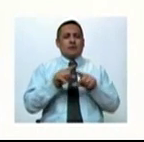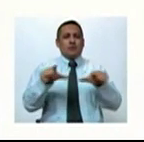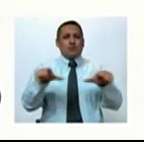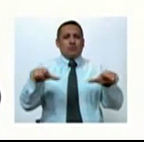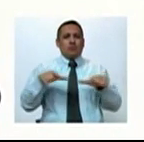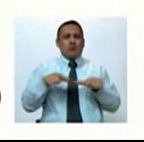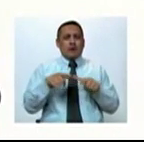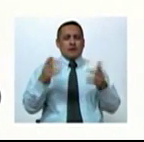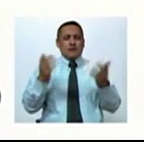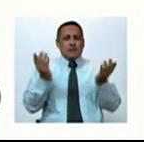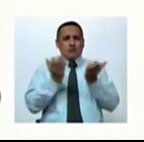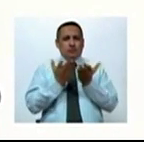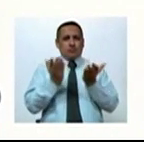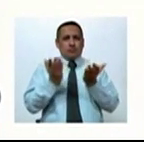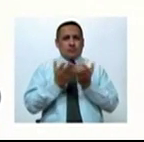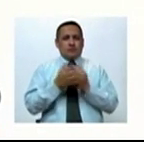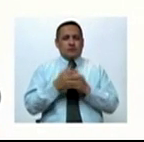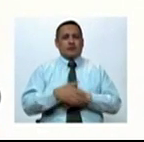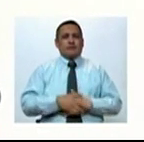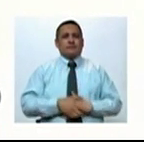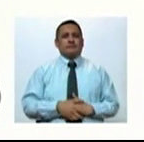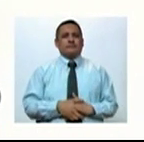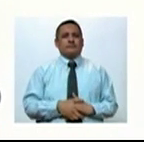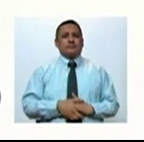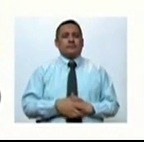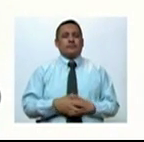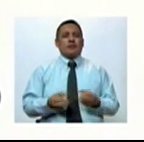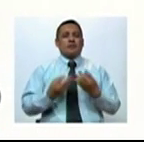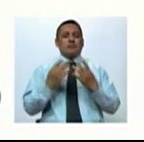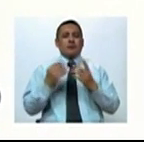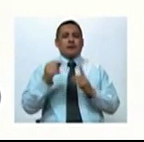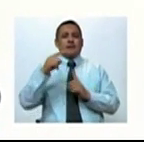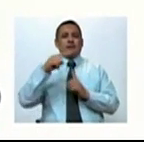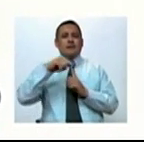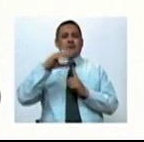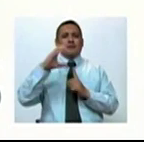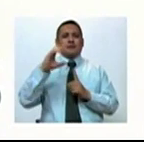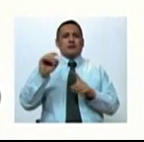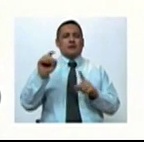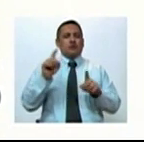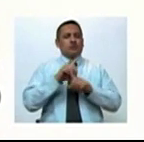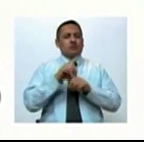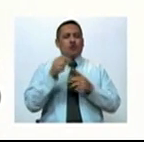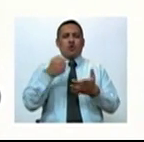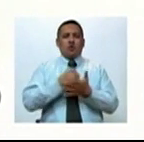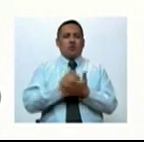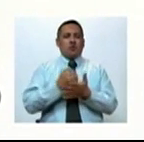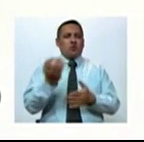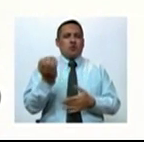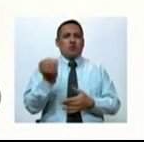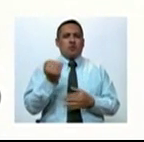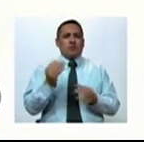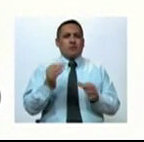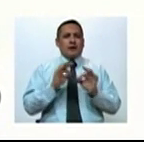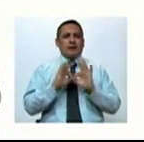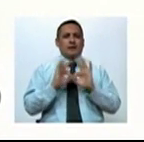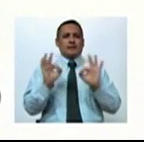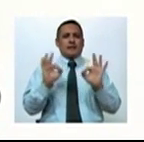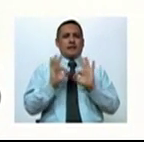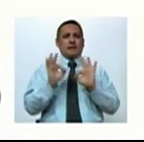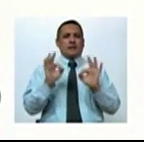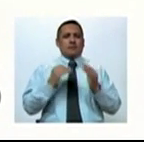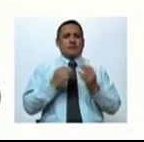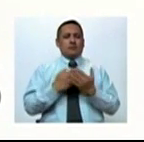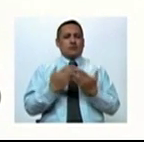el Centro de Estudios Constitucionales. Así es, el tribunal no cobra por este tipo